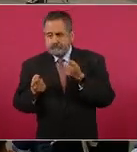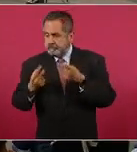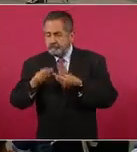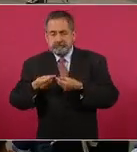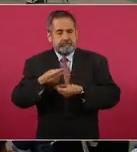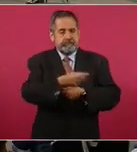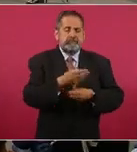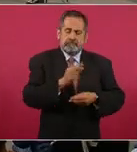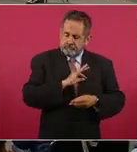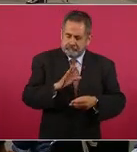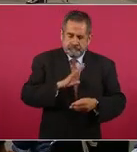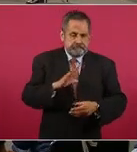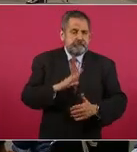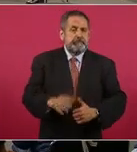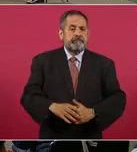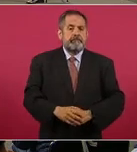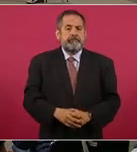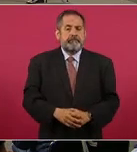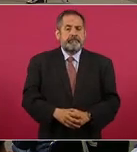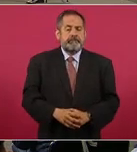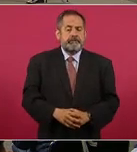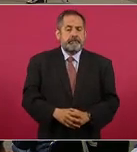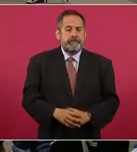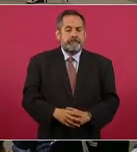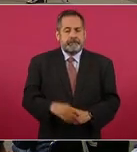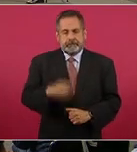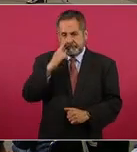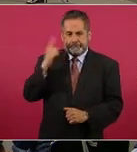La siguiente, por favor. Esto es